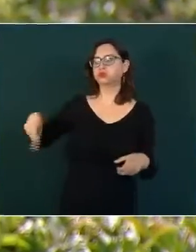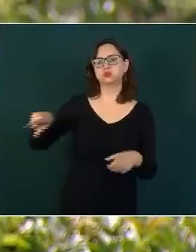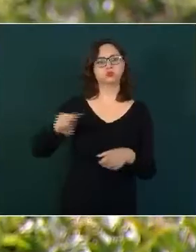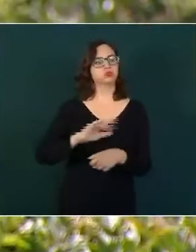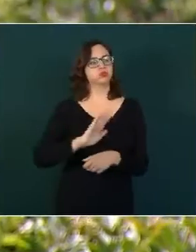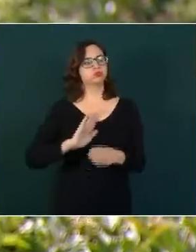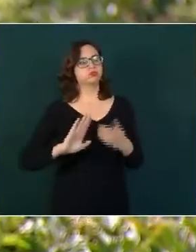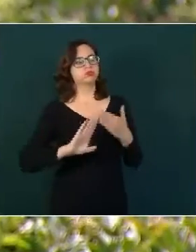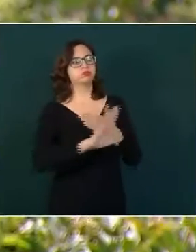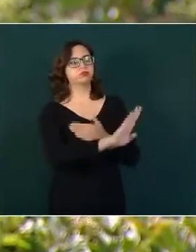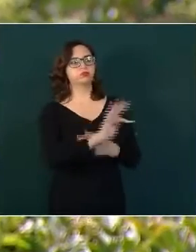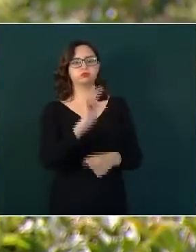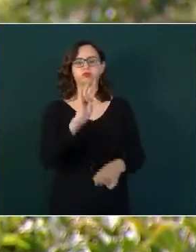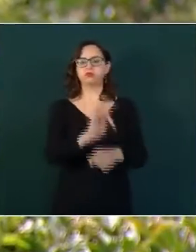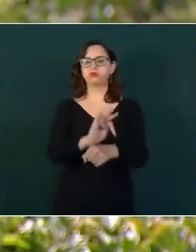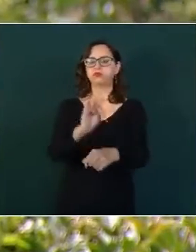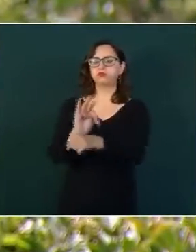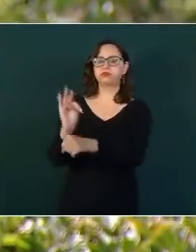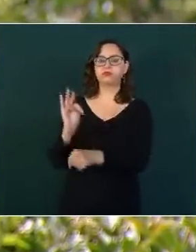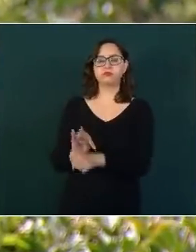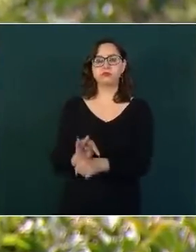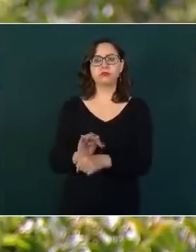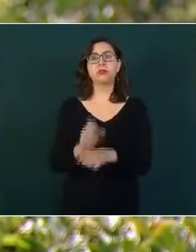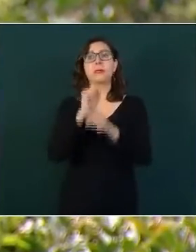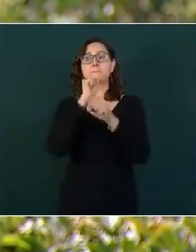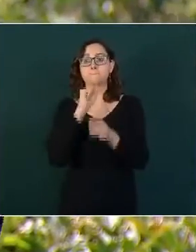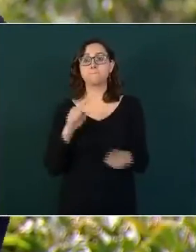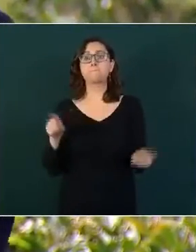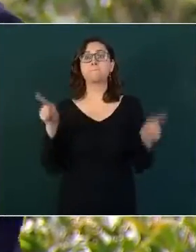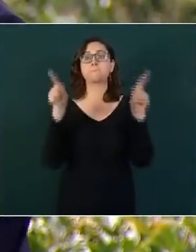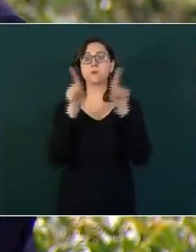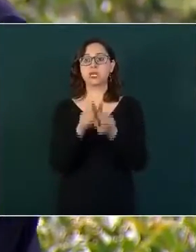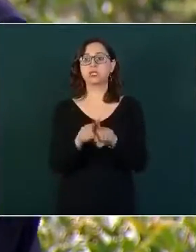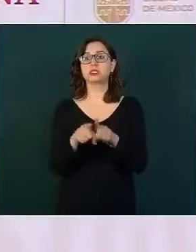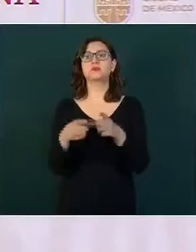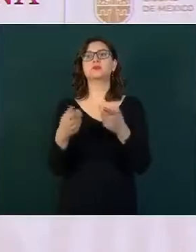se enfrenta el contrabando,